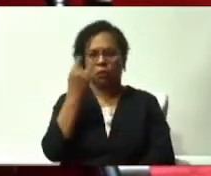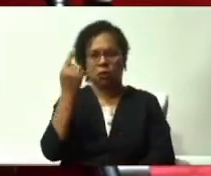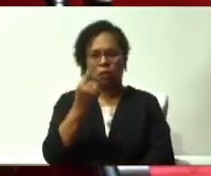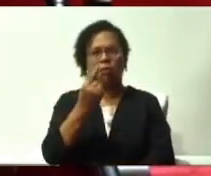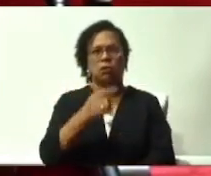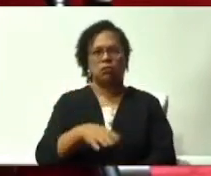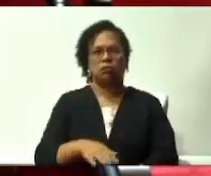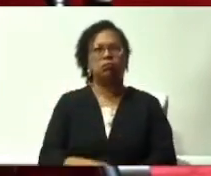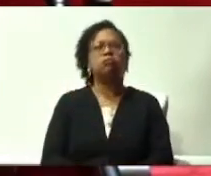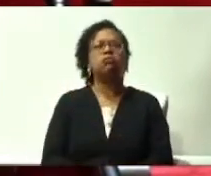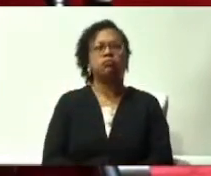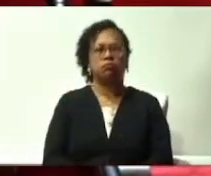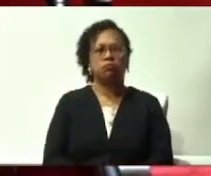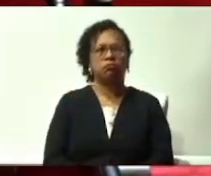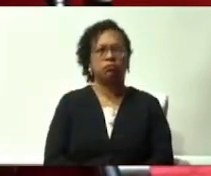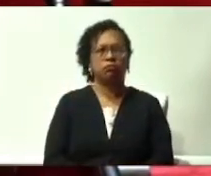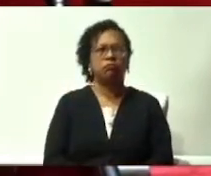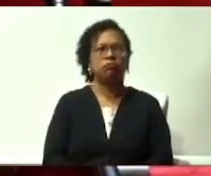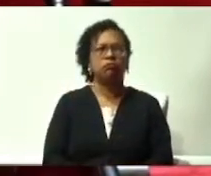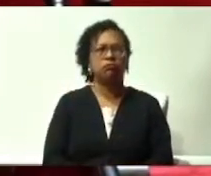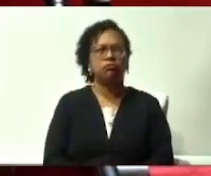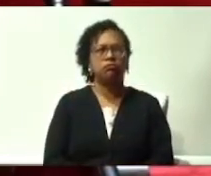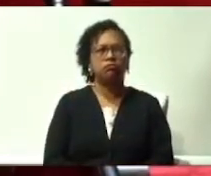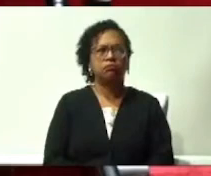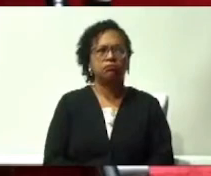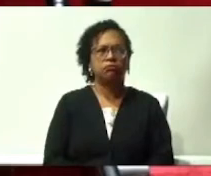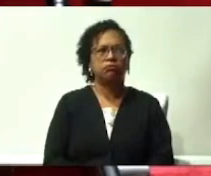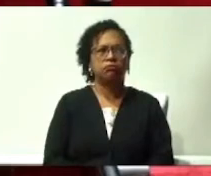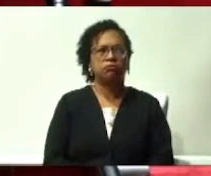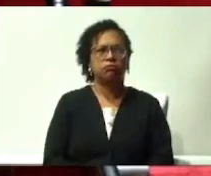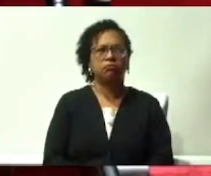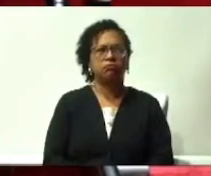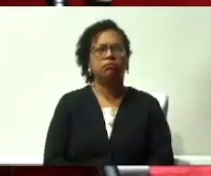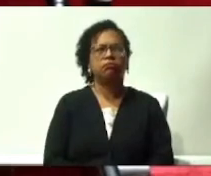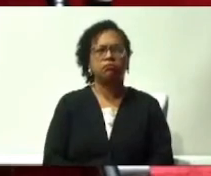Y escuché porque los previos